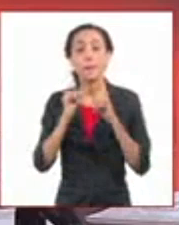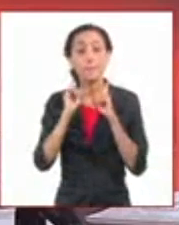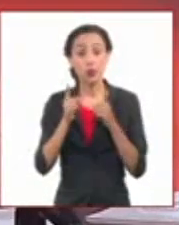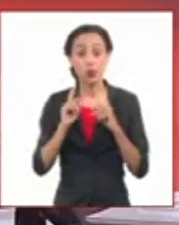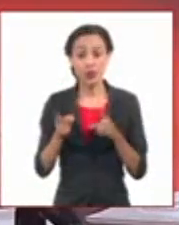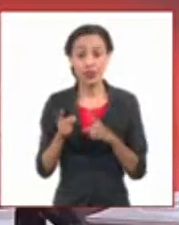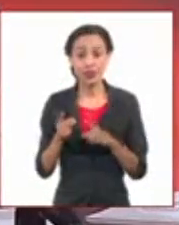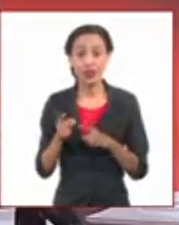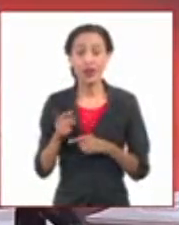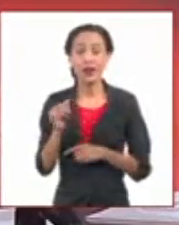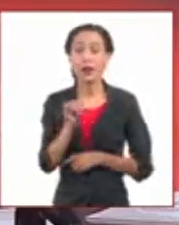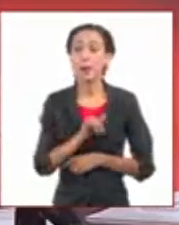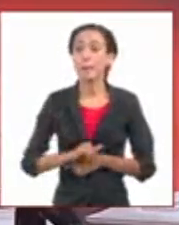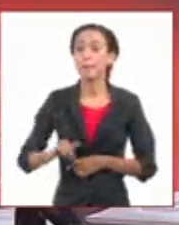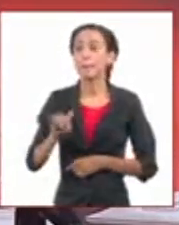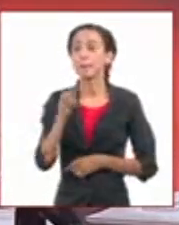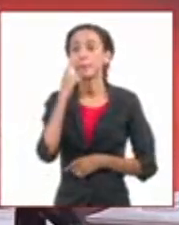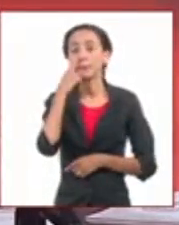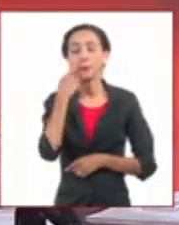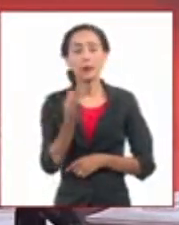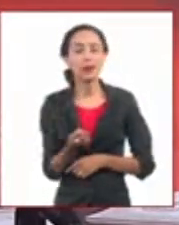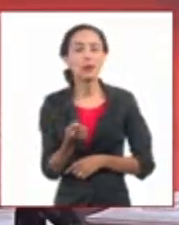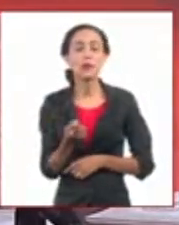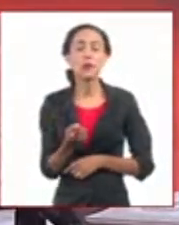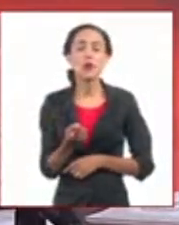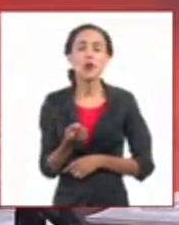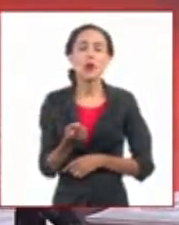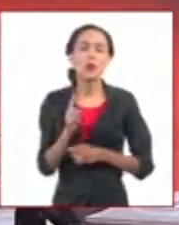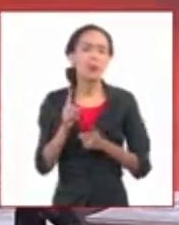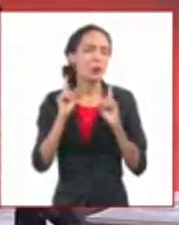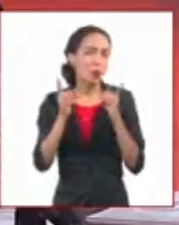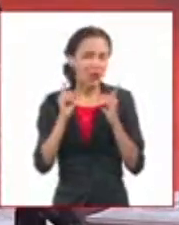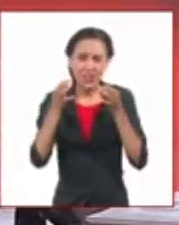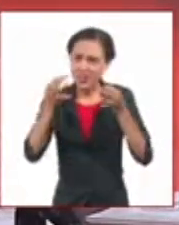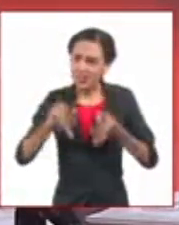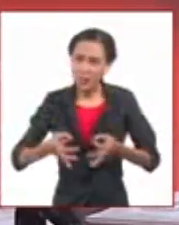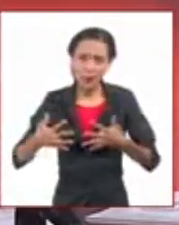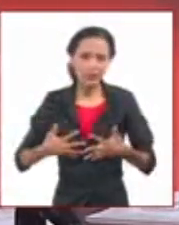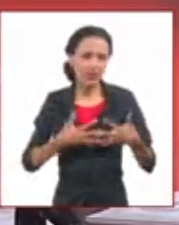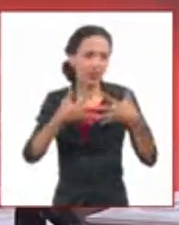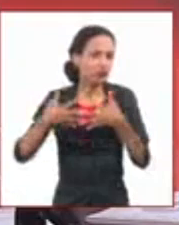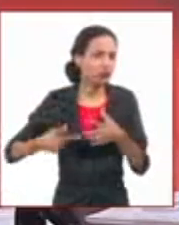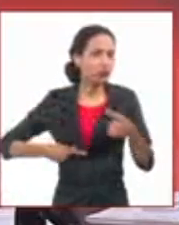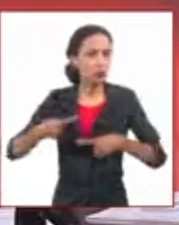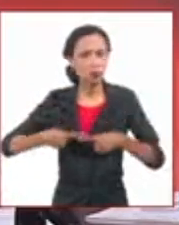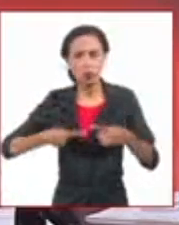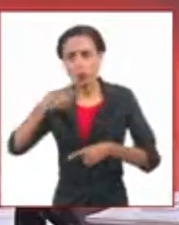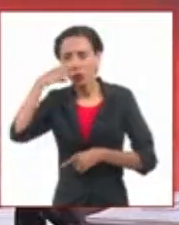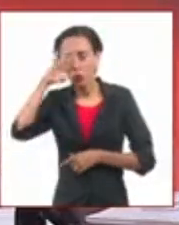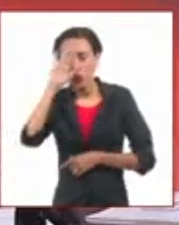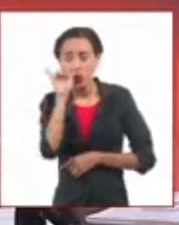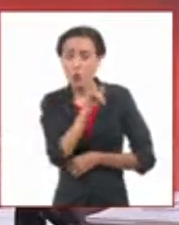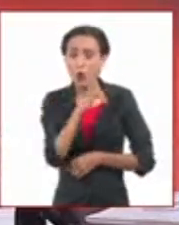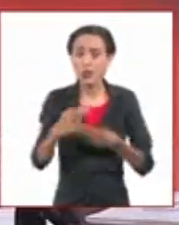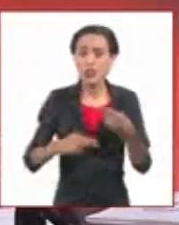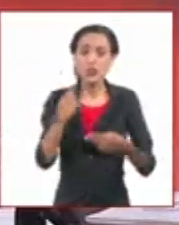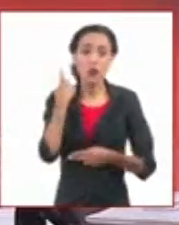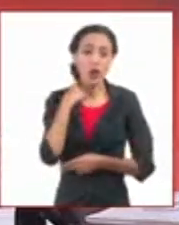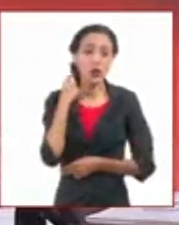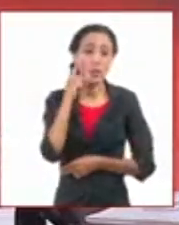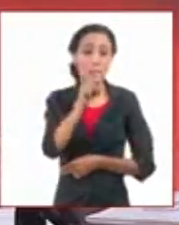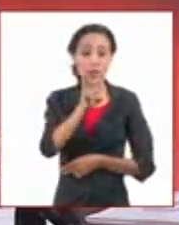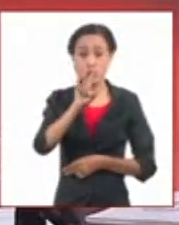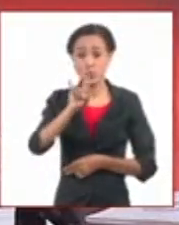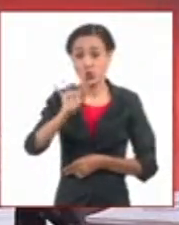en la zanahoria y el garrote todo lo que hemos visto incluso lo que se hizo desde el año 94 para